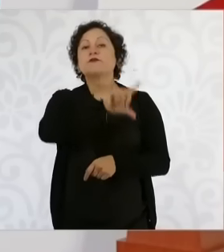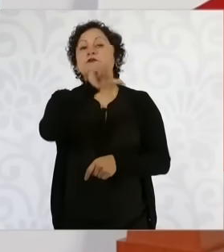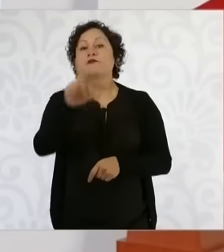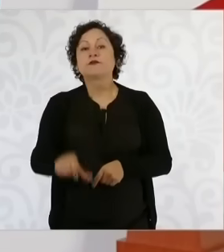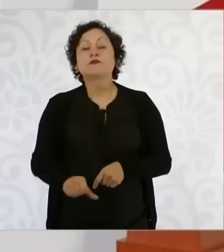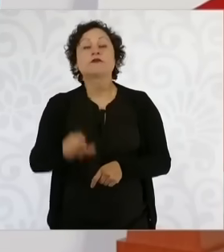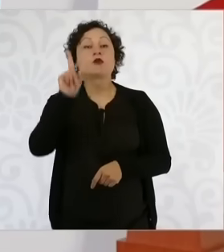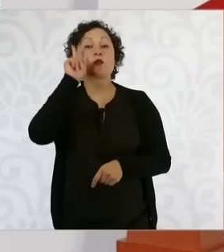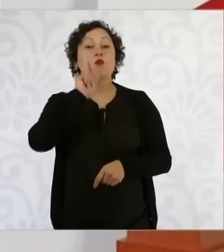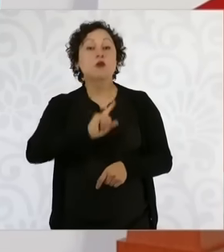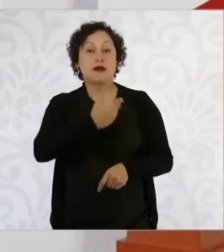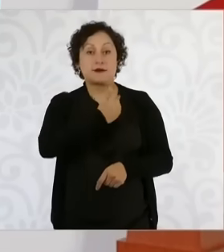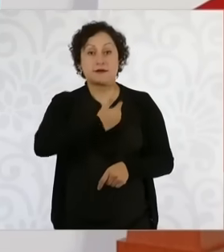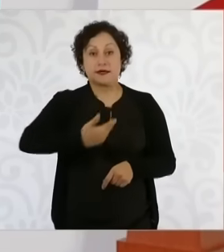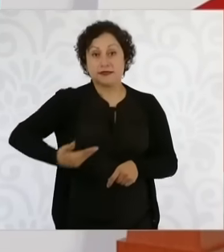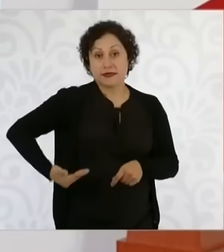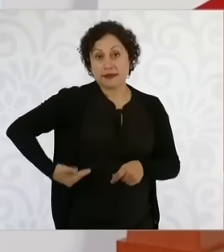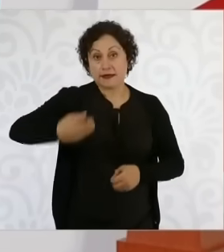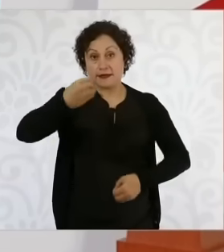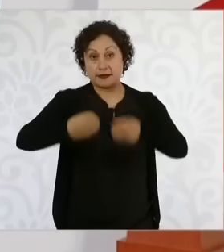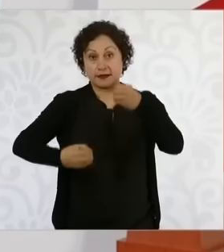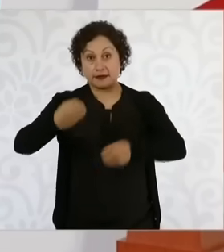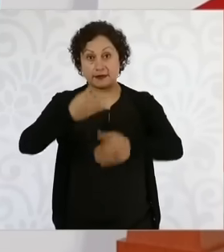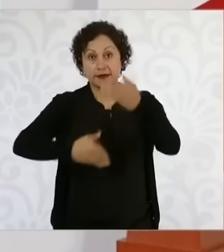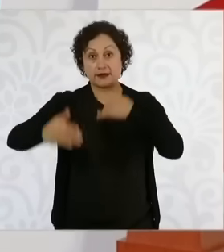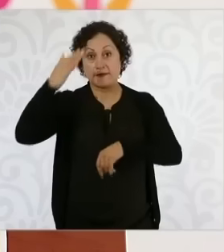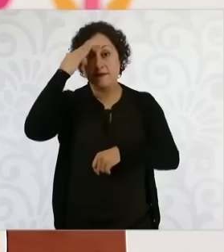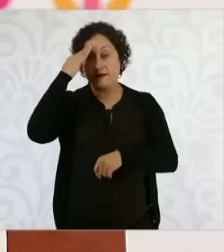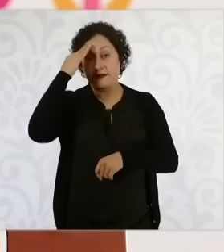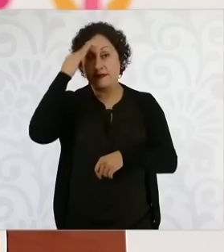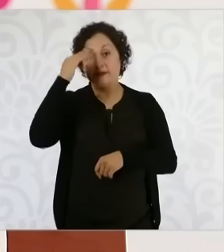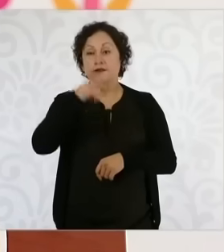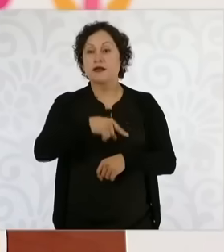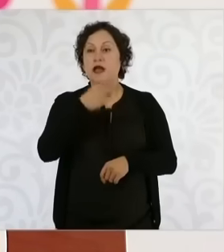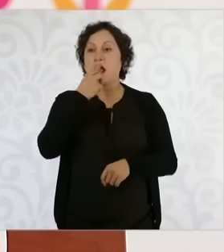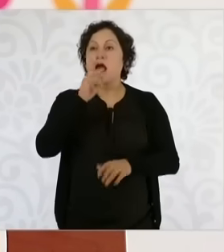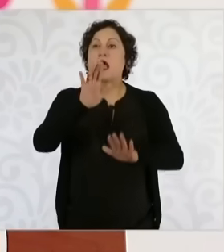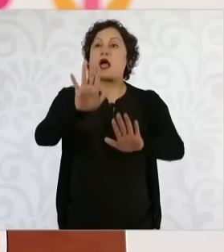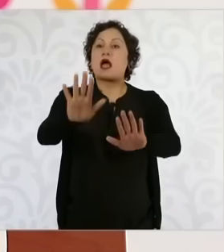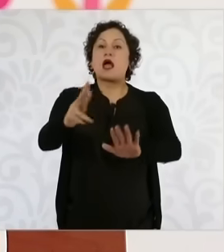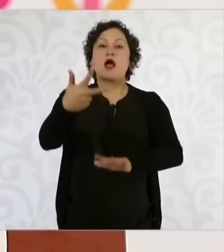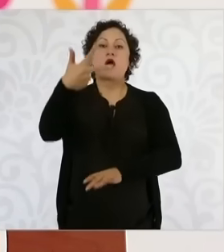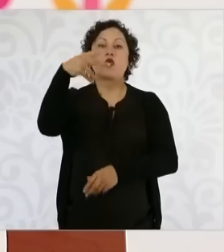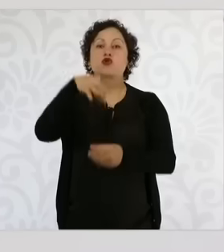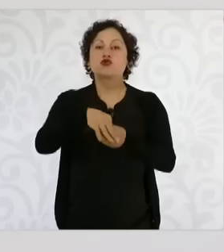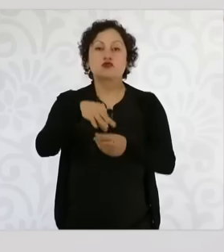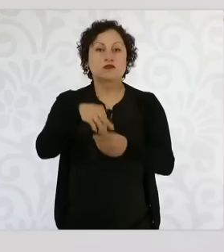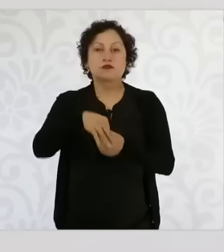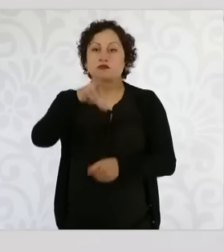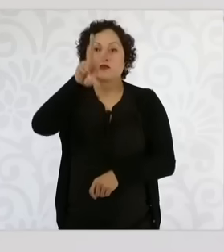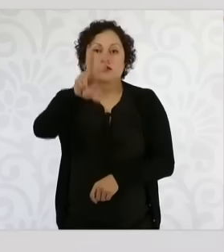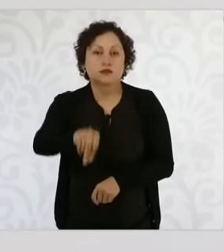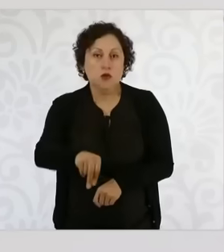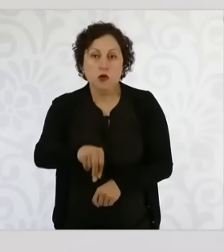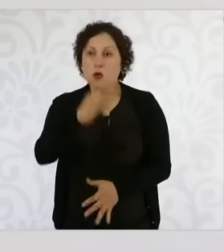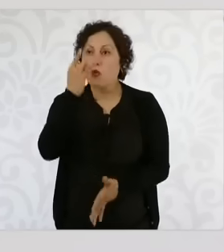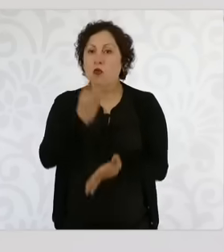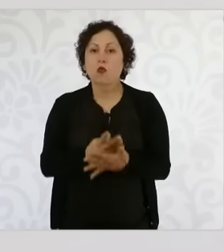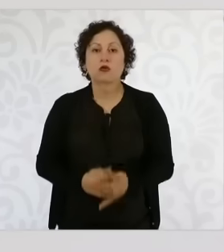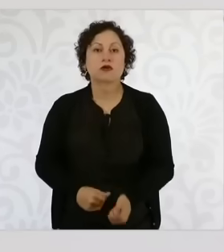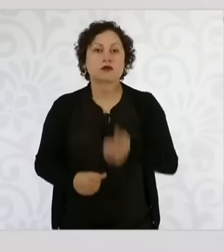presidenta dice: no son 8 votos los que se necesitan, son 6,